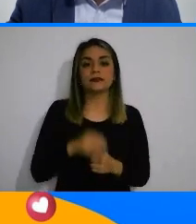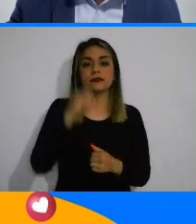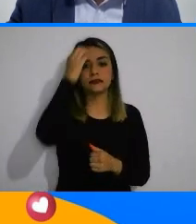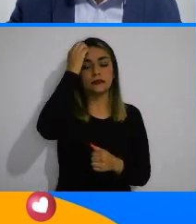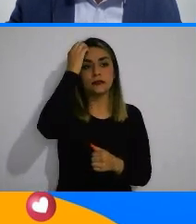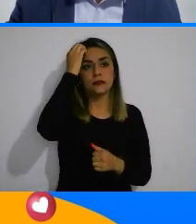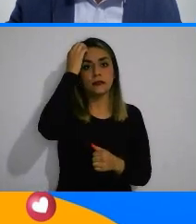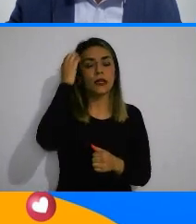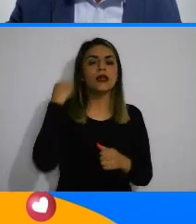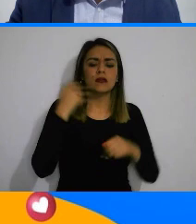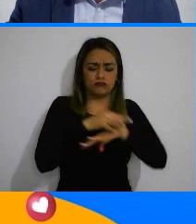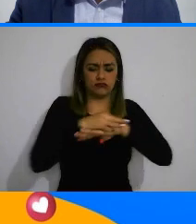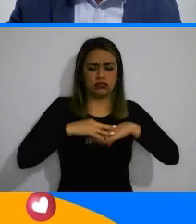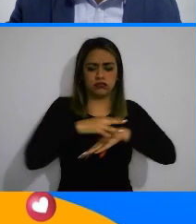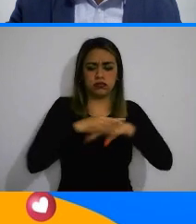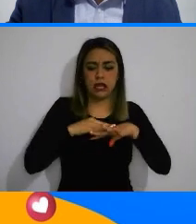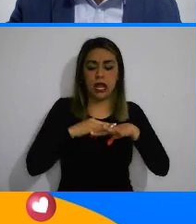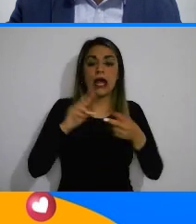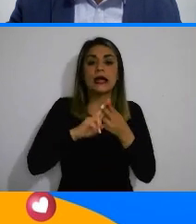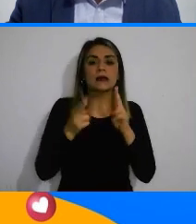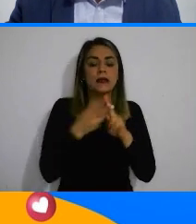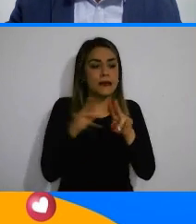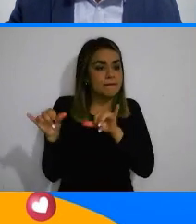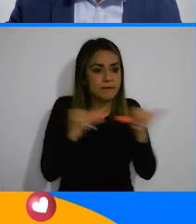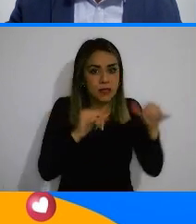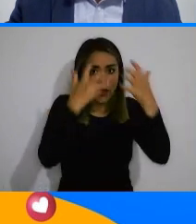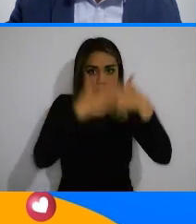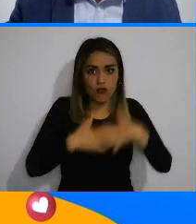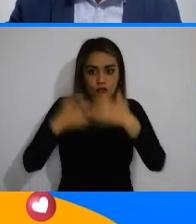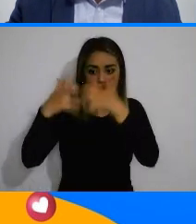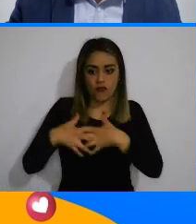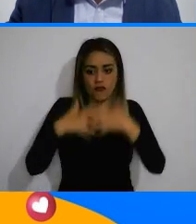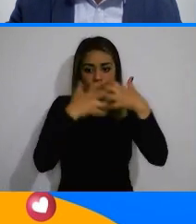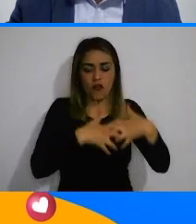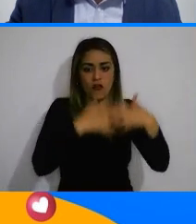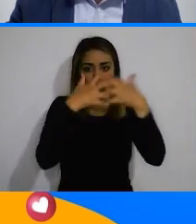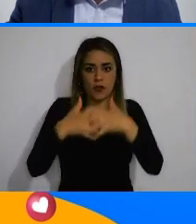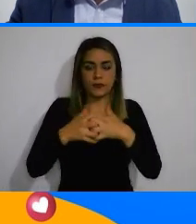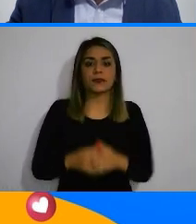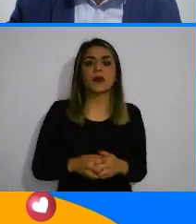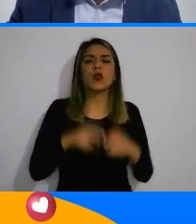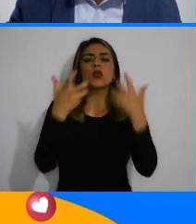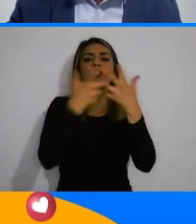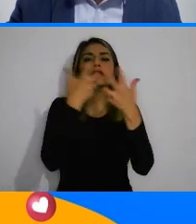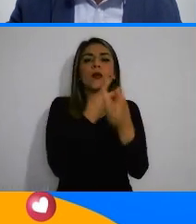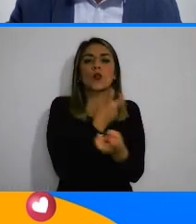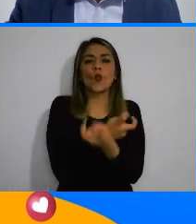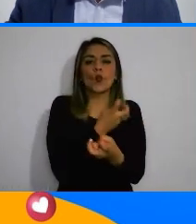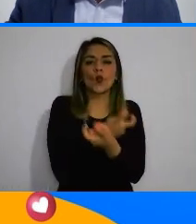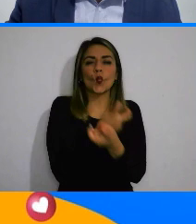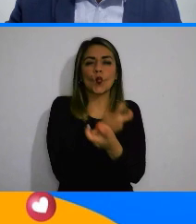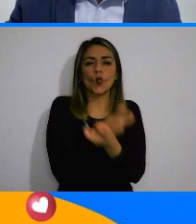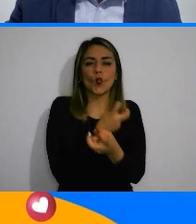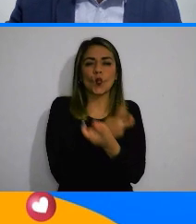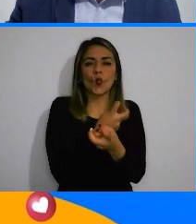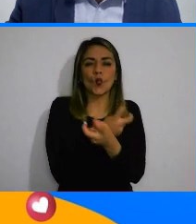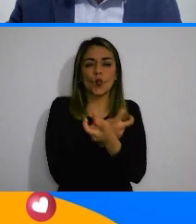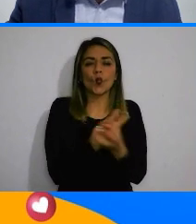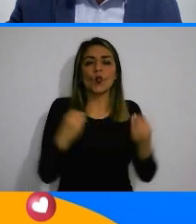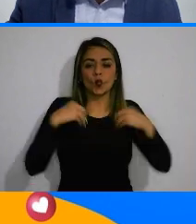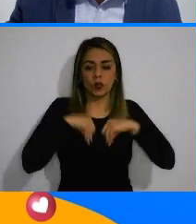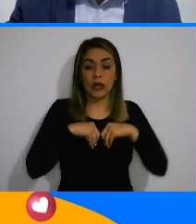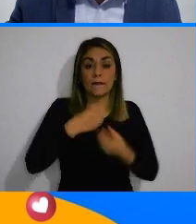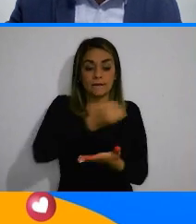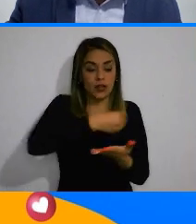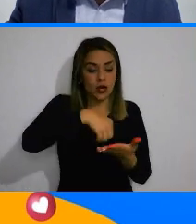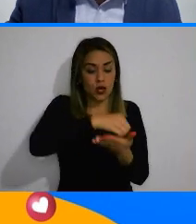óseo. Y cumplen una misma función. ¿Ya? Perdón, sistema óseo. ¿Ya? Y la biología